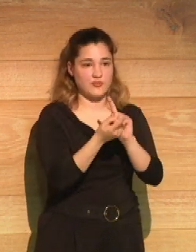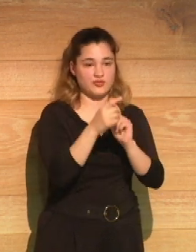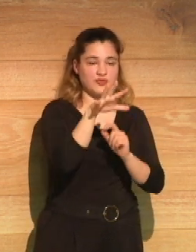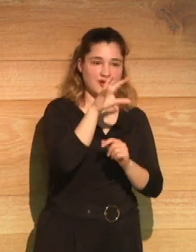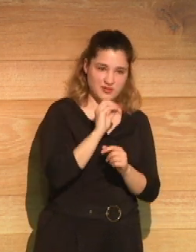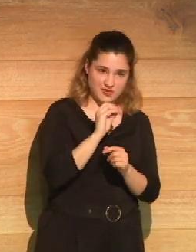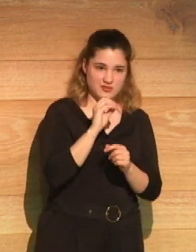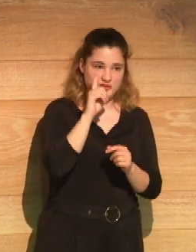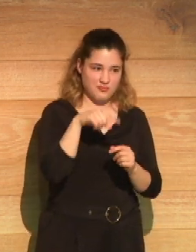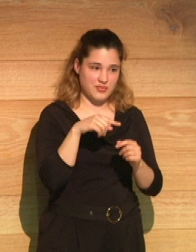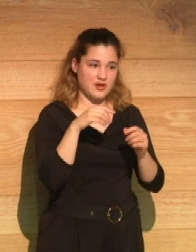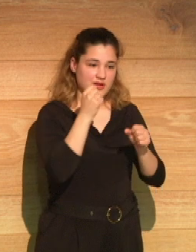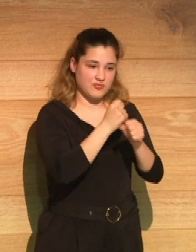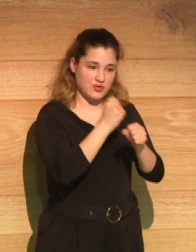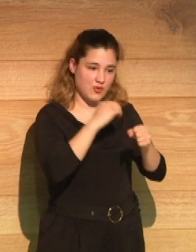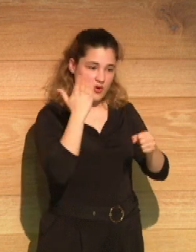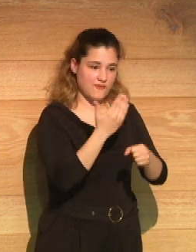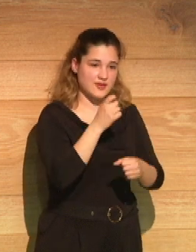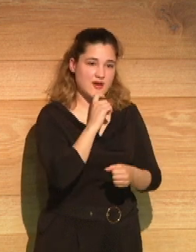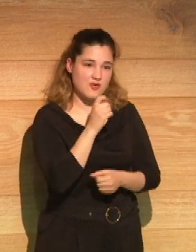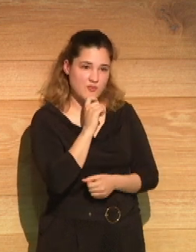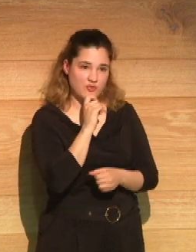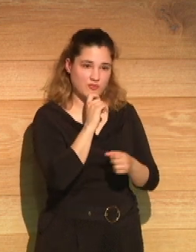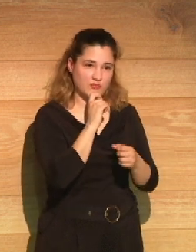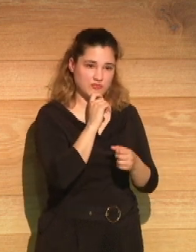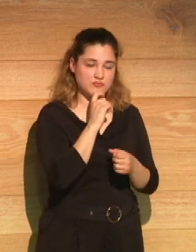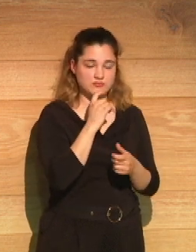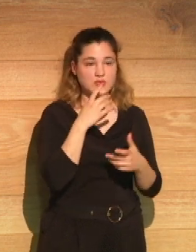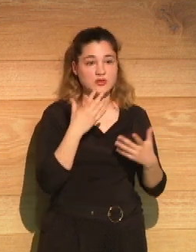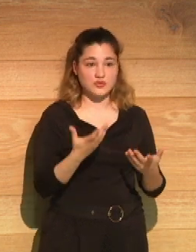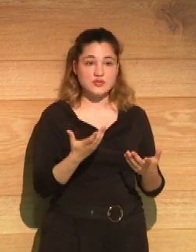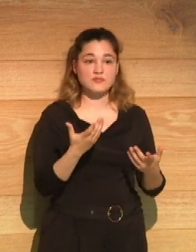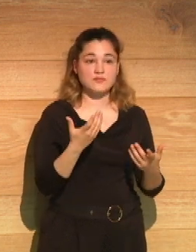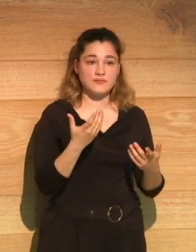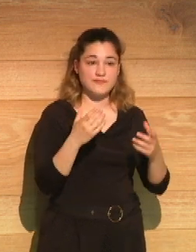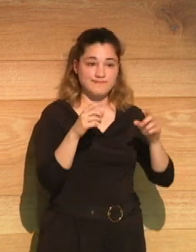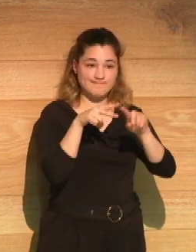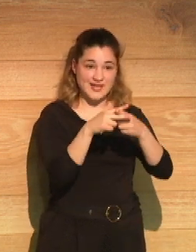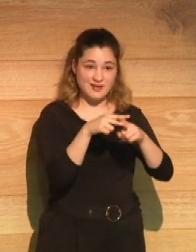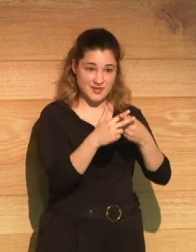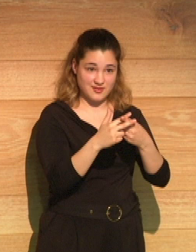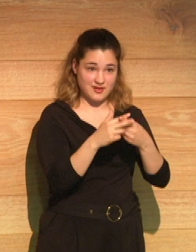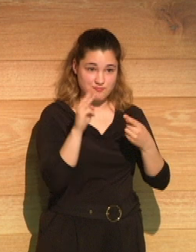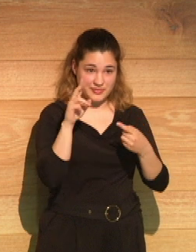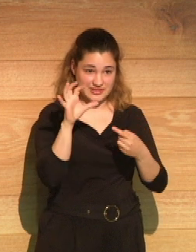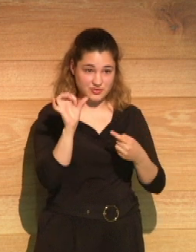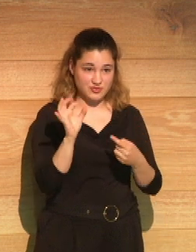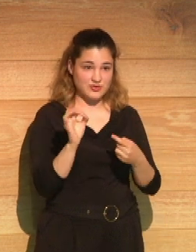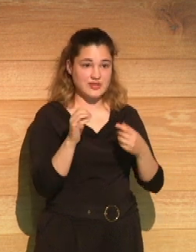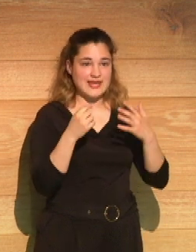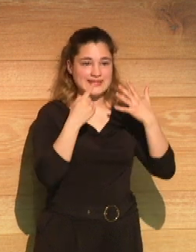afectan, impactan el trabajo de nuestras organizaciones. Entonces, esta herramienta nos presenta 6 agentes de